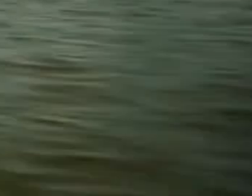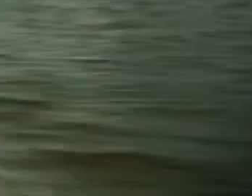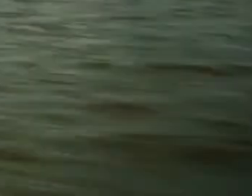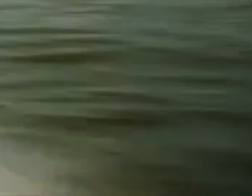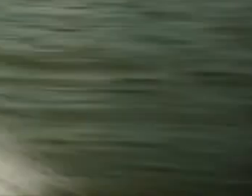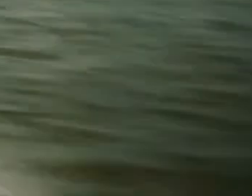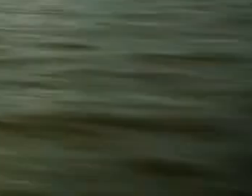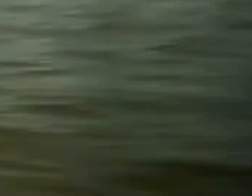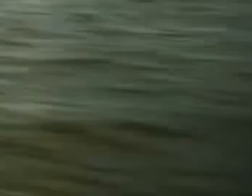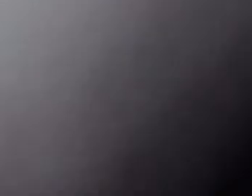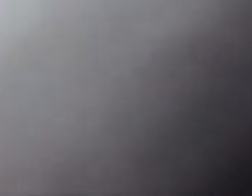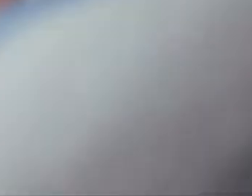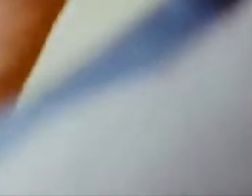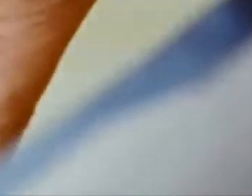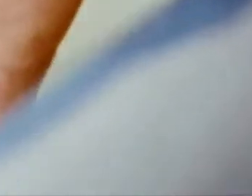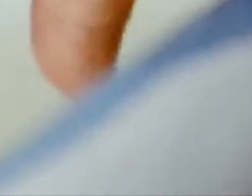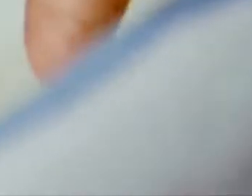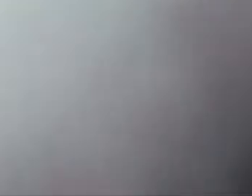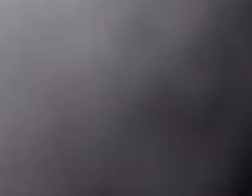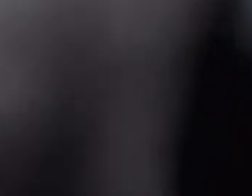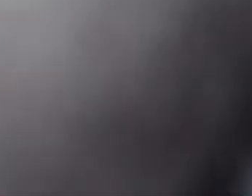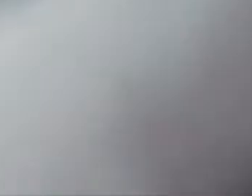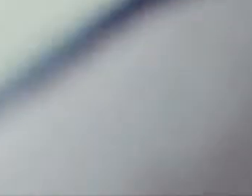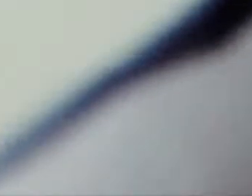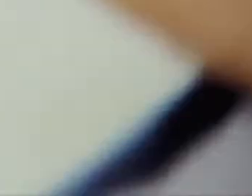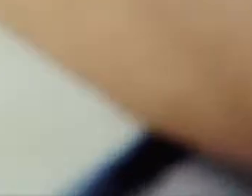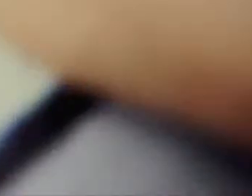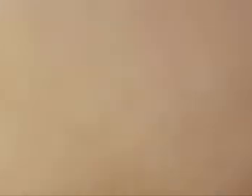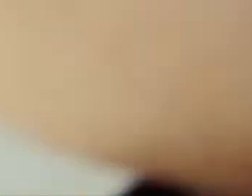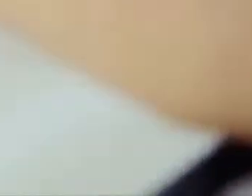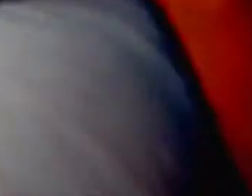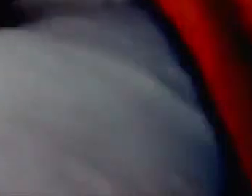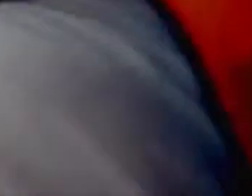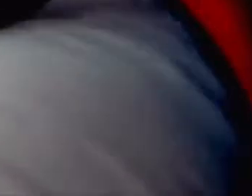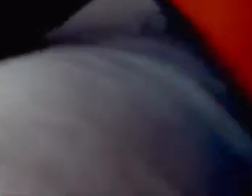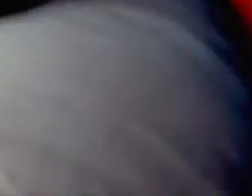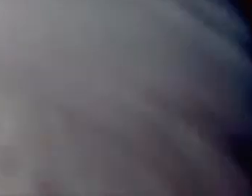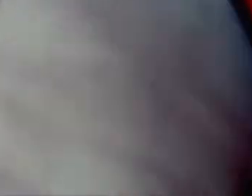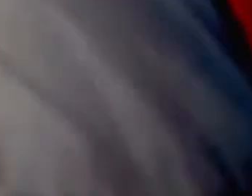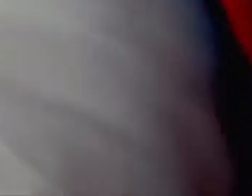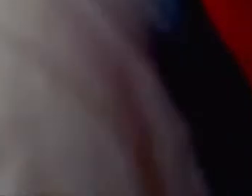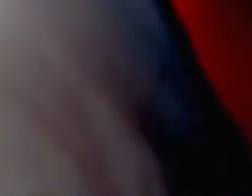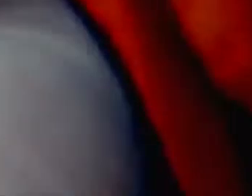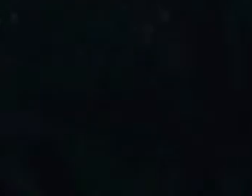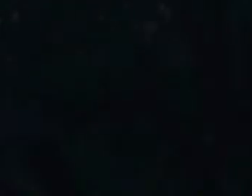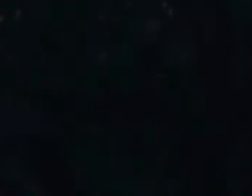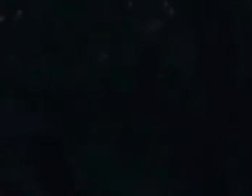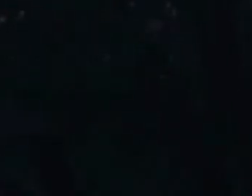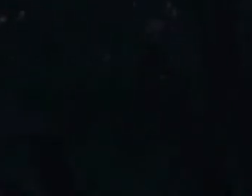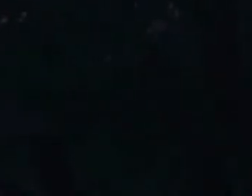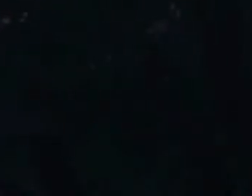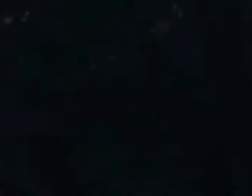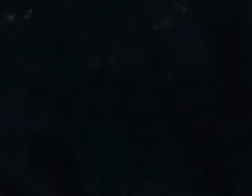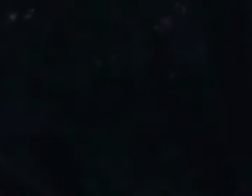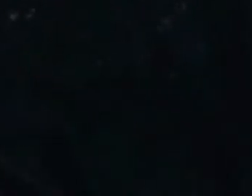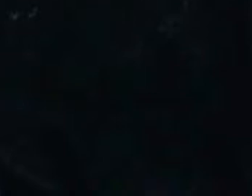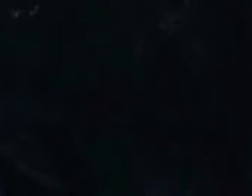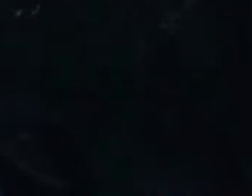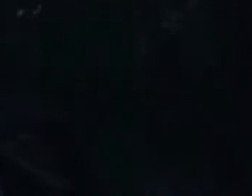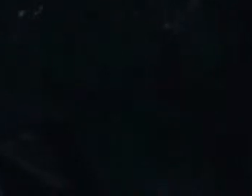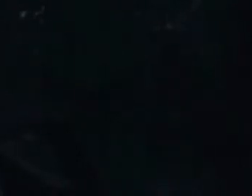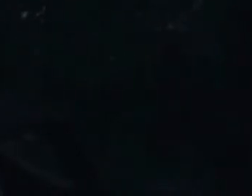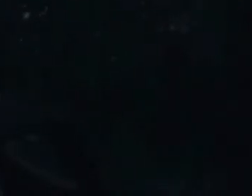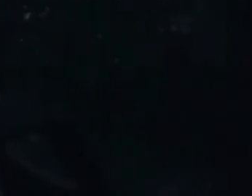La protección asegurará que nosotros podamos felizmente algún día entendernos a nosotros mismos. Porque es nuestro deber como científicos